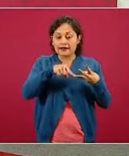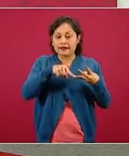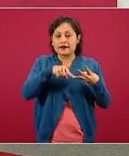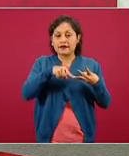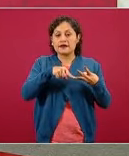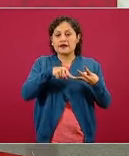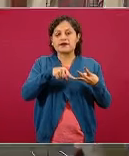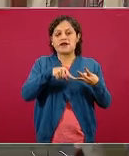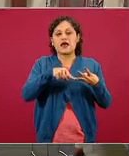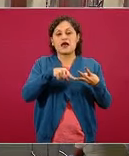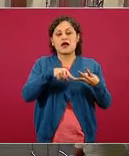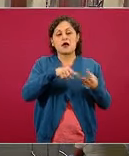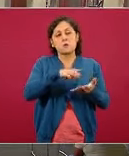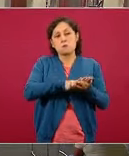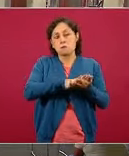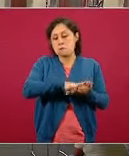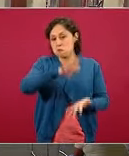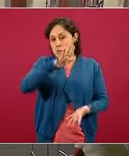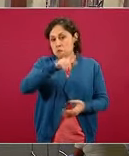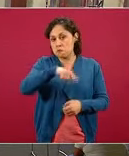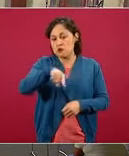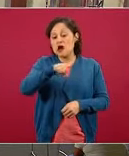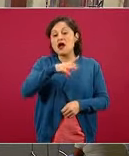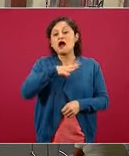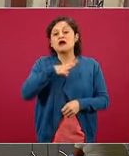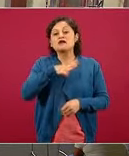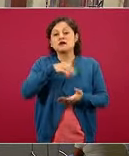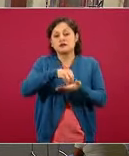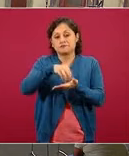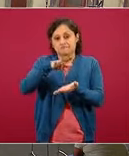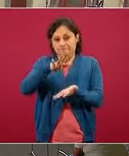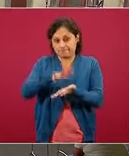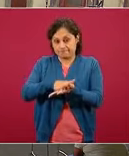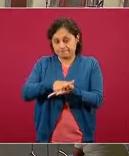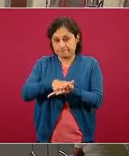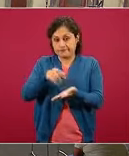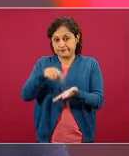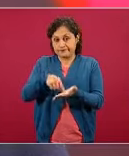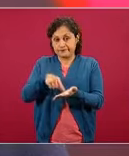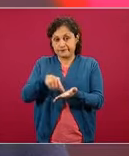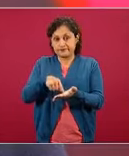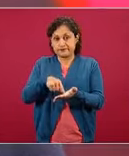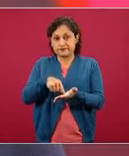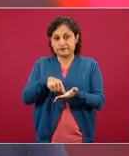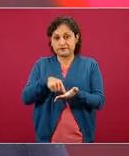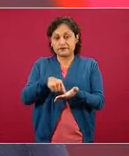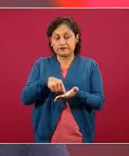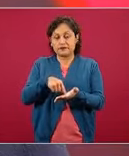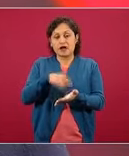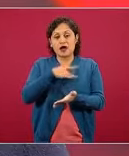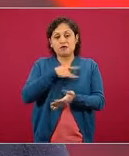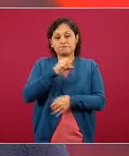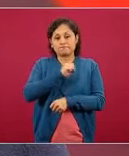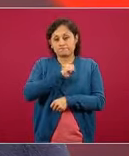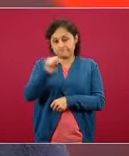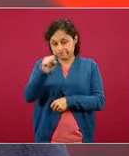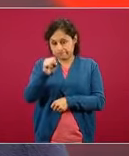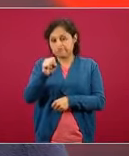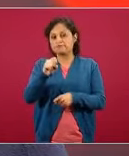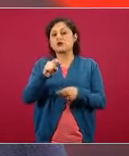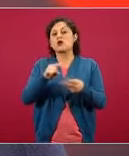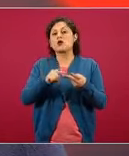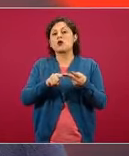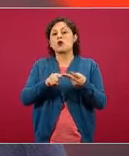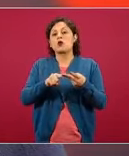de las causas directas, por ejemplo, suelen registrarse precisamente el infarto al miocardio o el